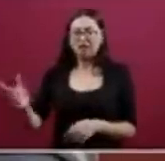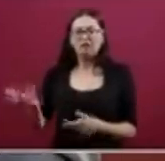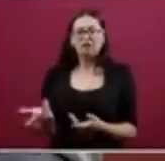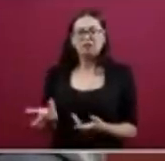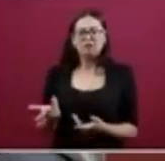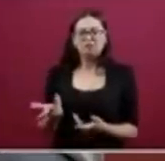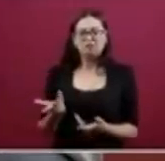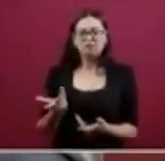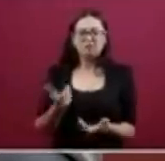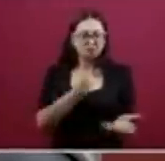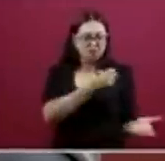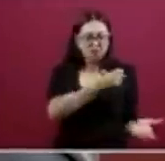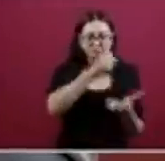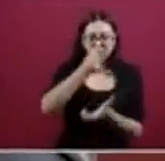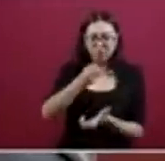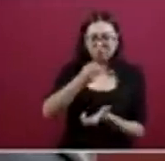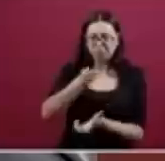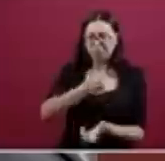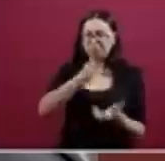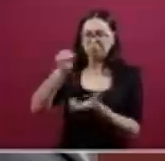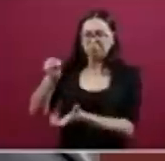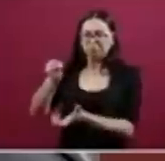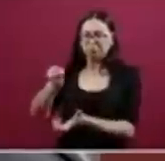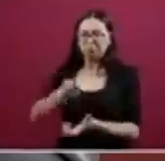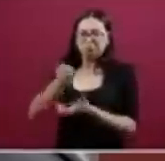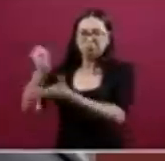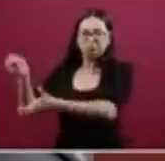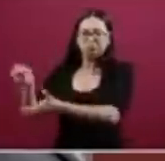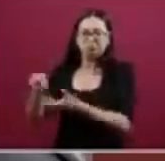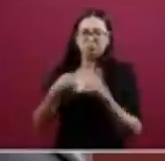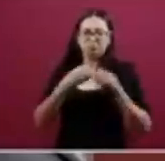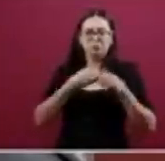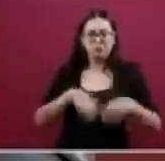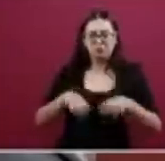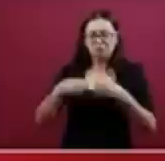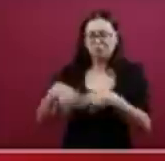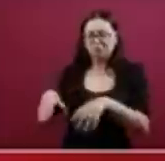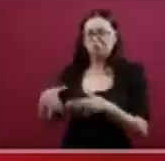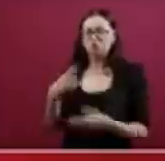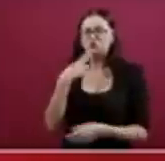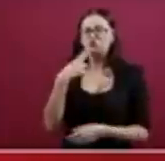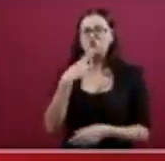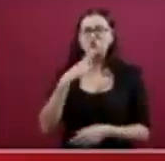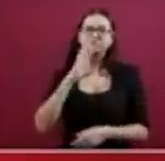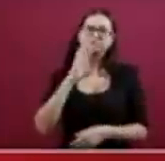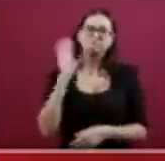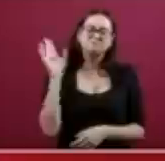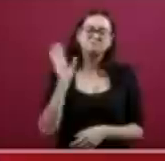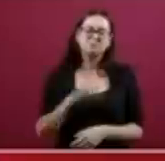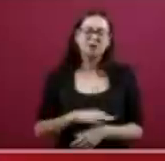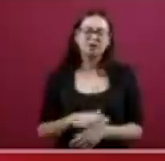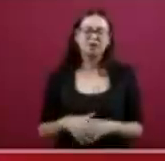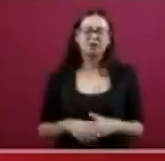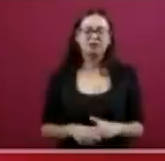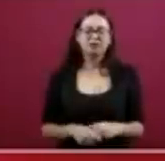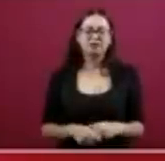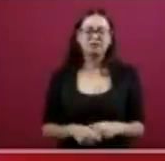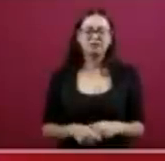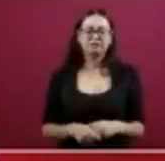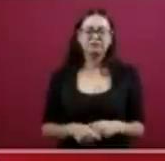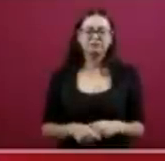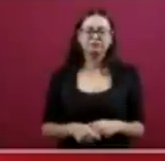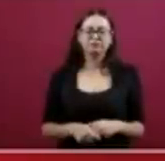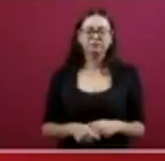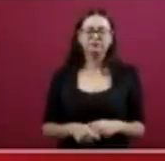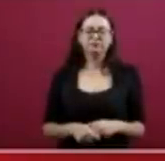se malempleaban, por decir lo mínimo, y se usaba de